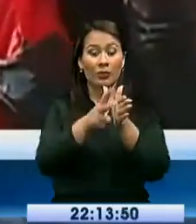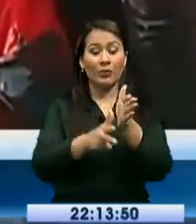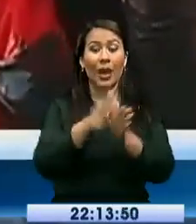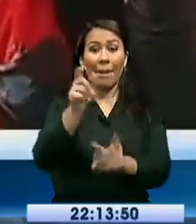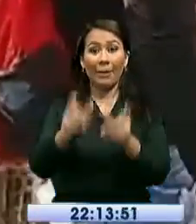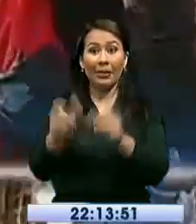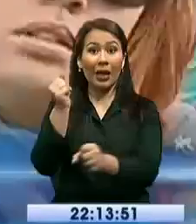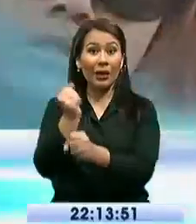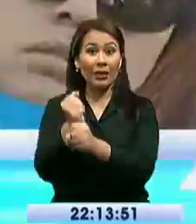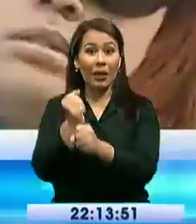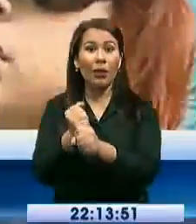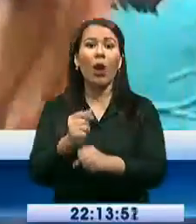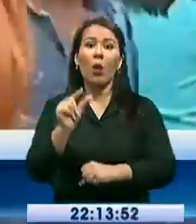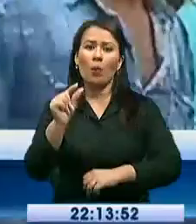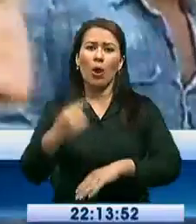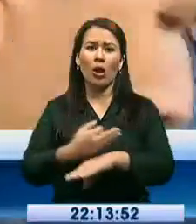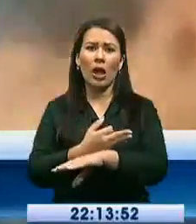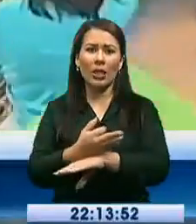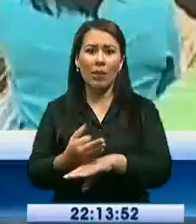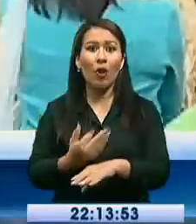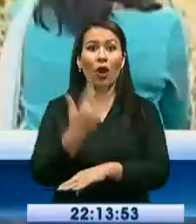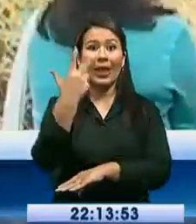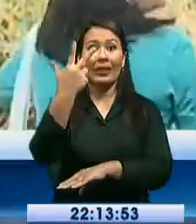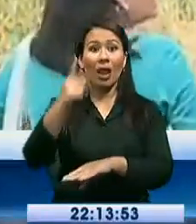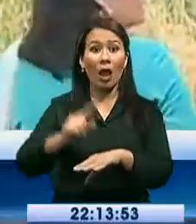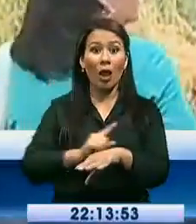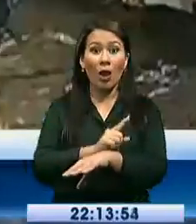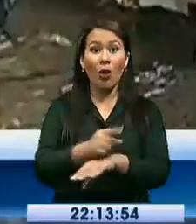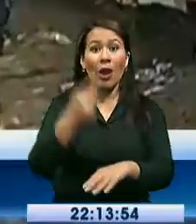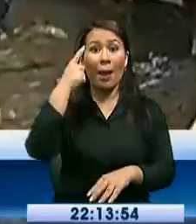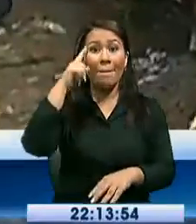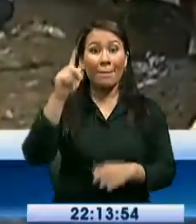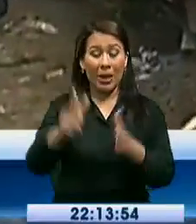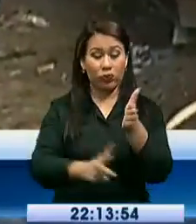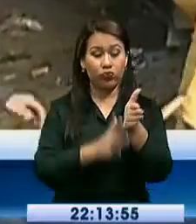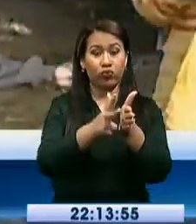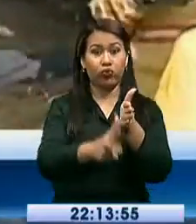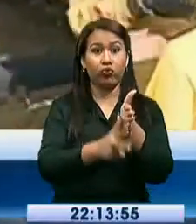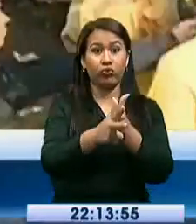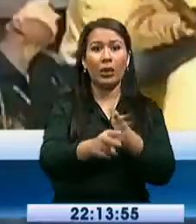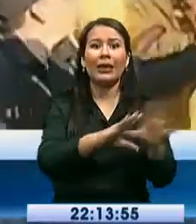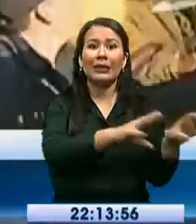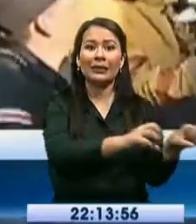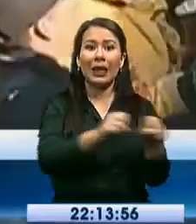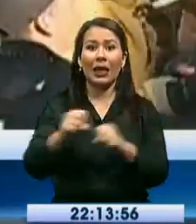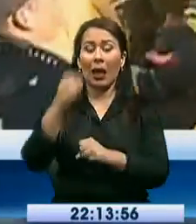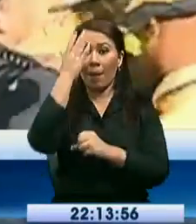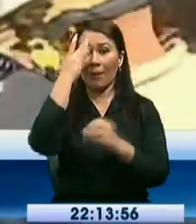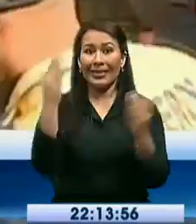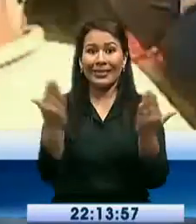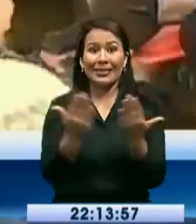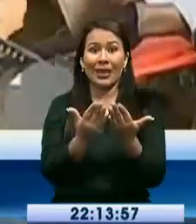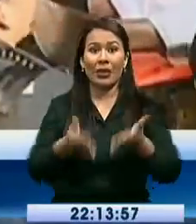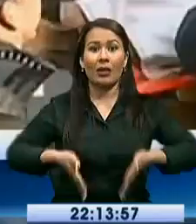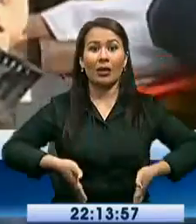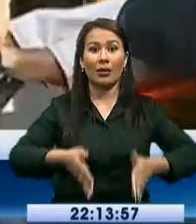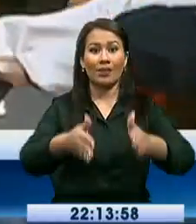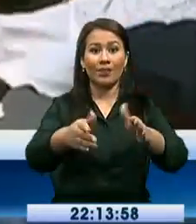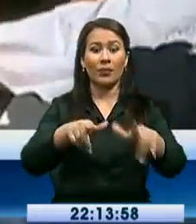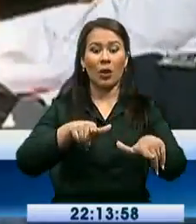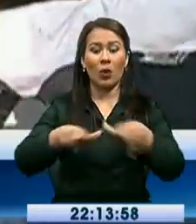INCOFER, tardó algo más de 3 horas para retirar los trenes de las vías que bloqueaban la ruta